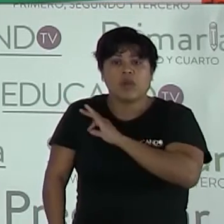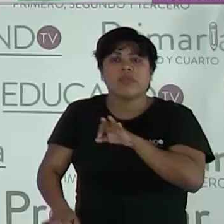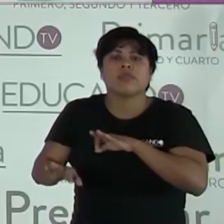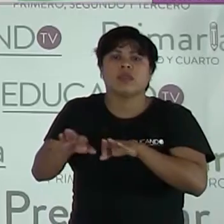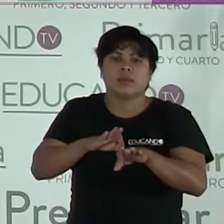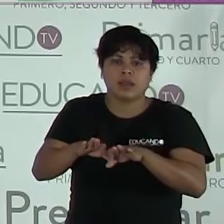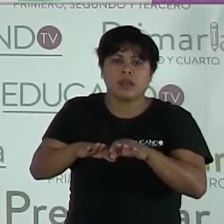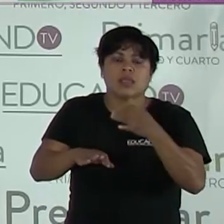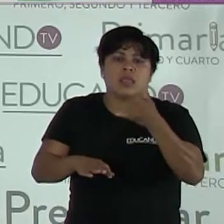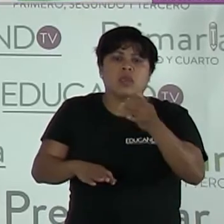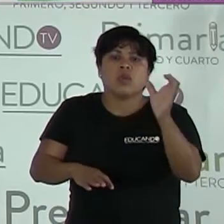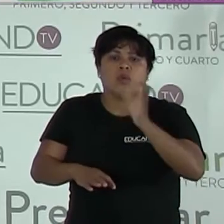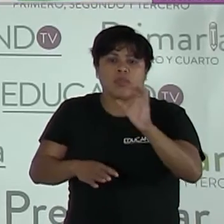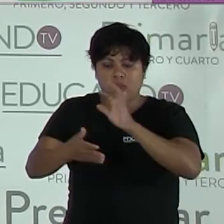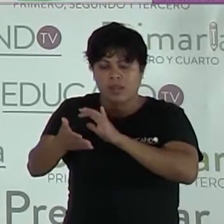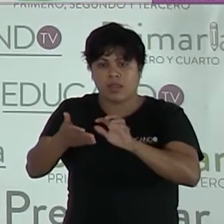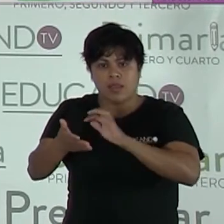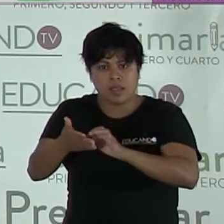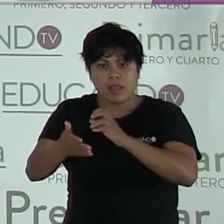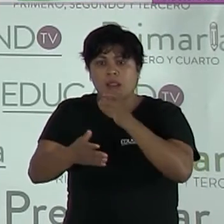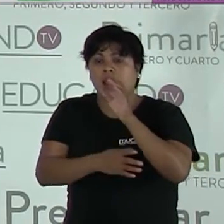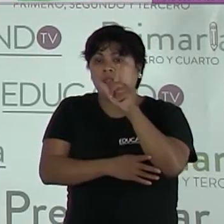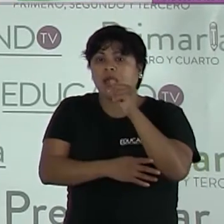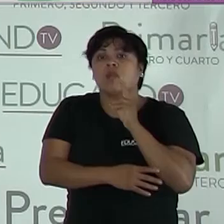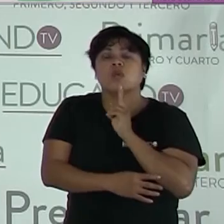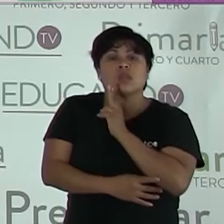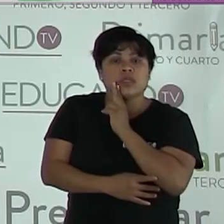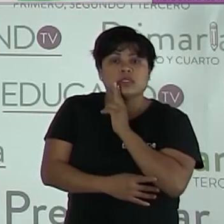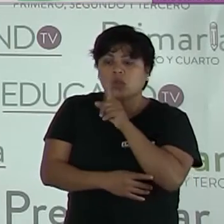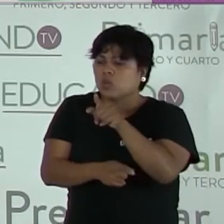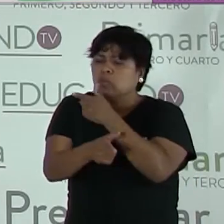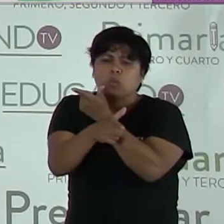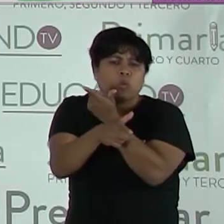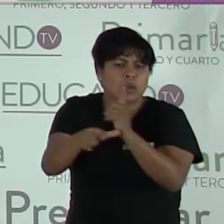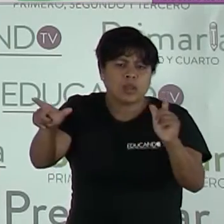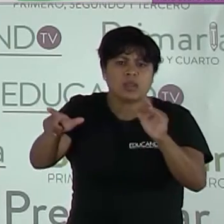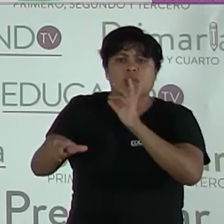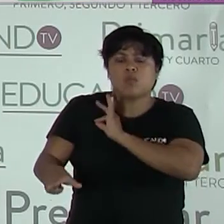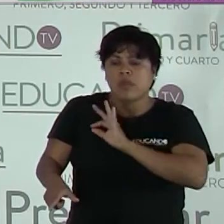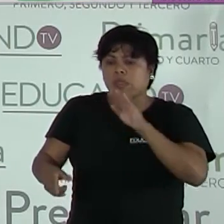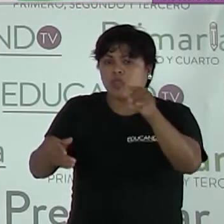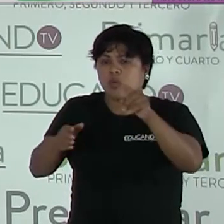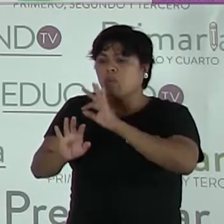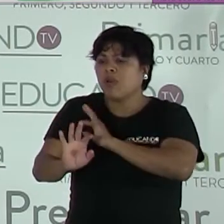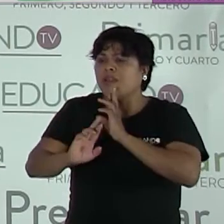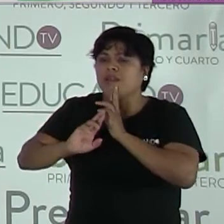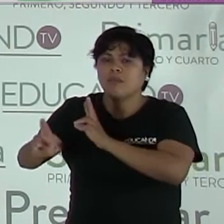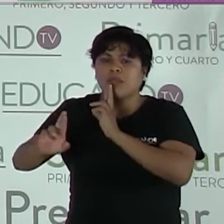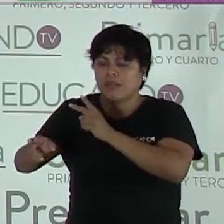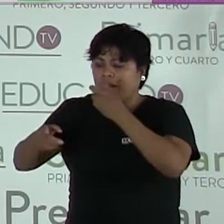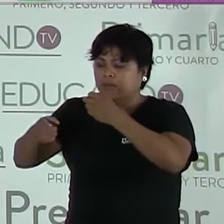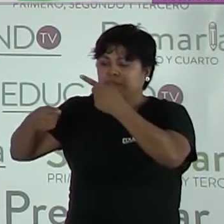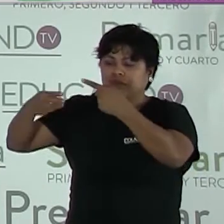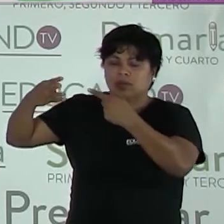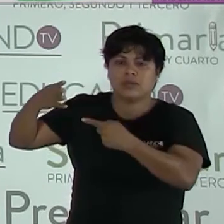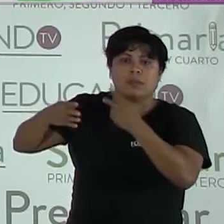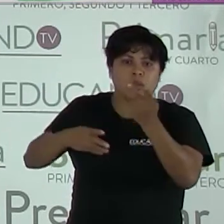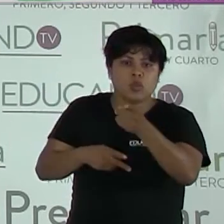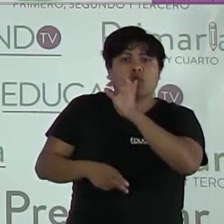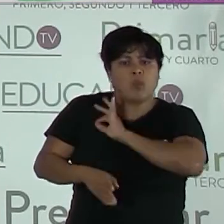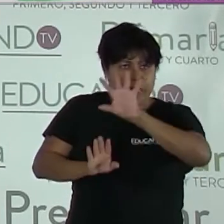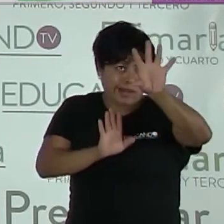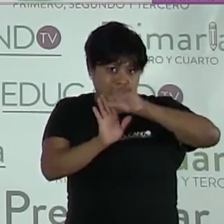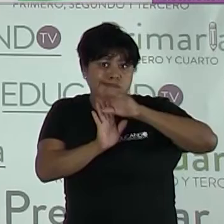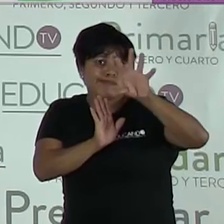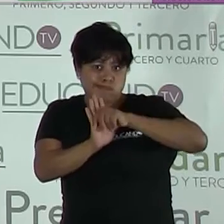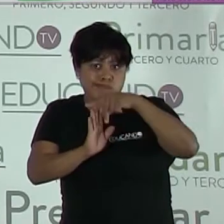puedas trabajar y al momento de leer dicha noticia o la que tú quieras, puedas responderte a dichas preguntas. Puedes ir copiándolas